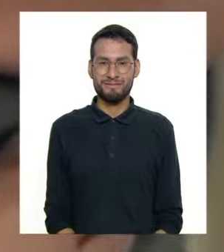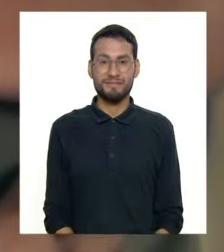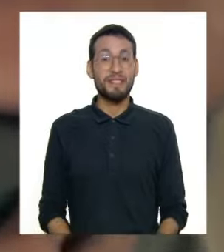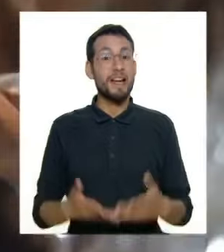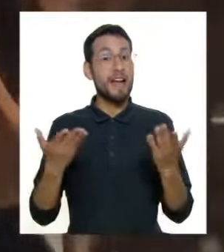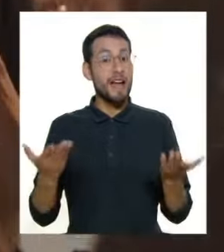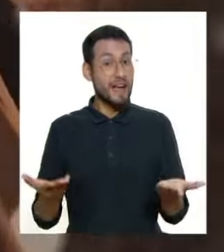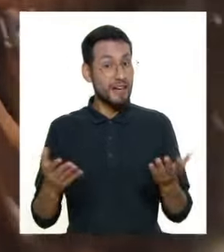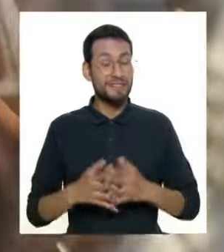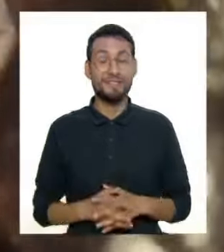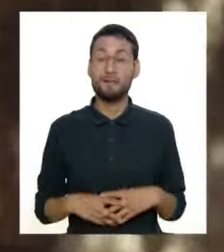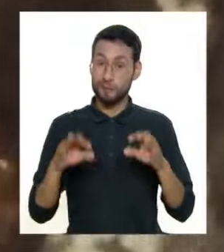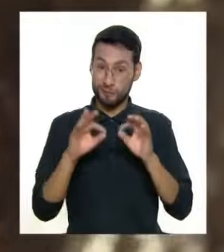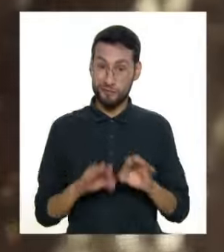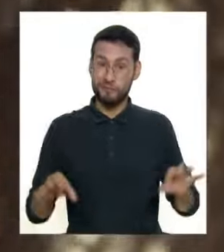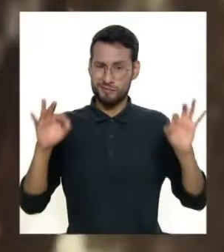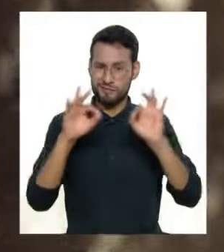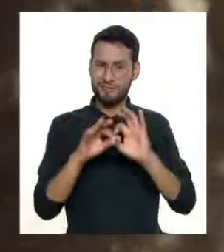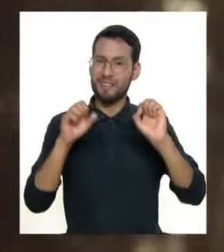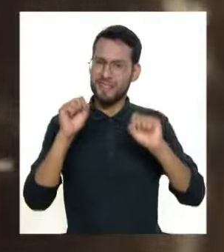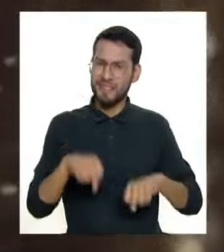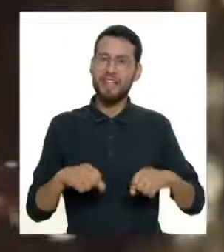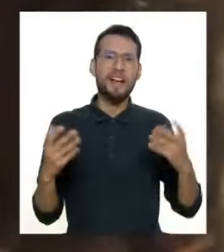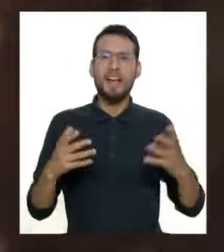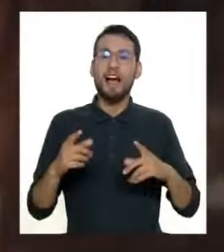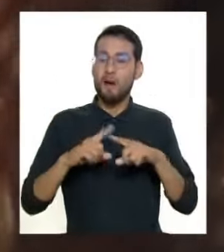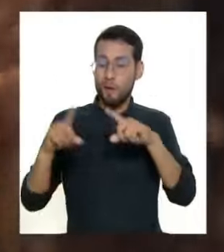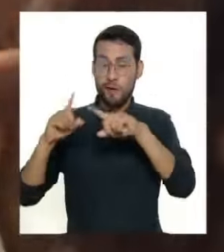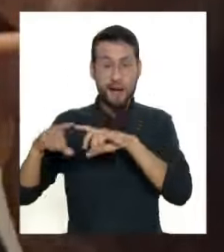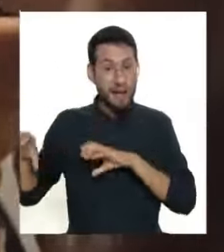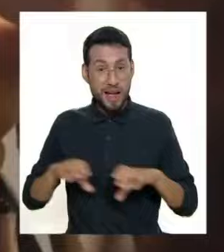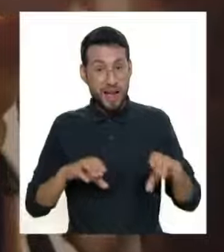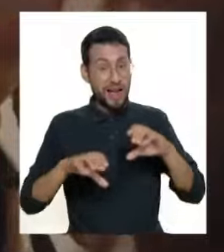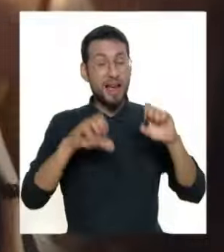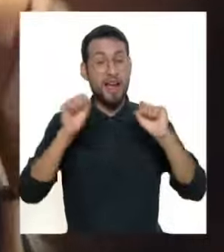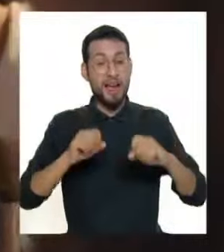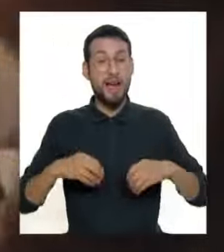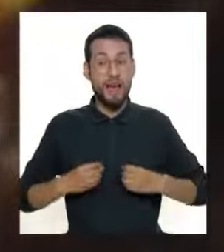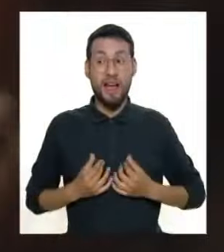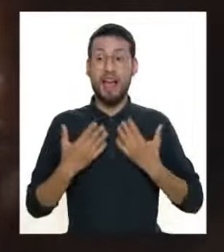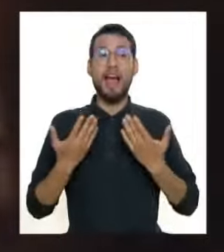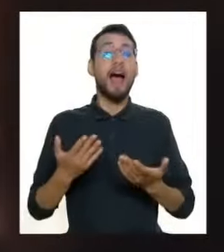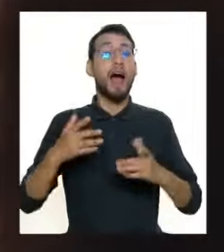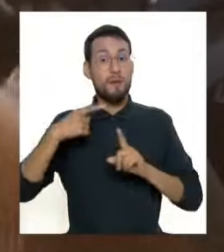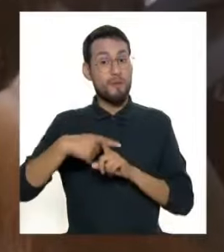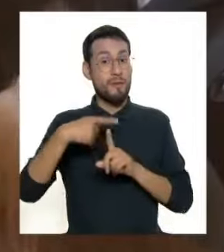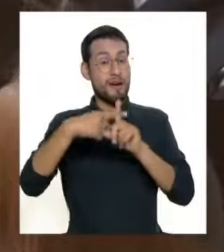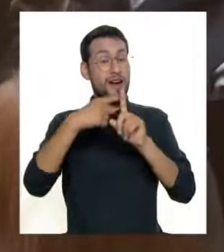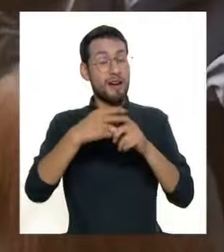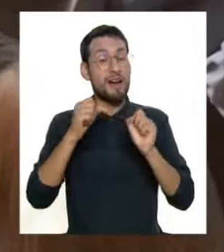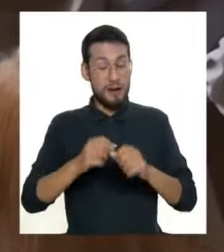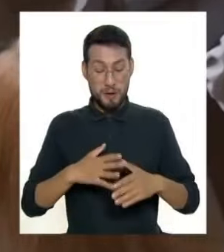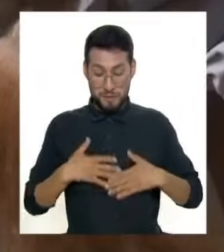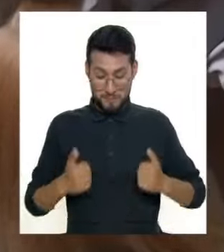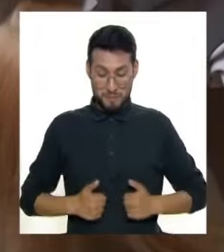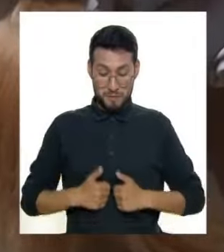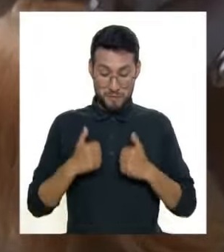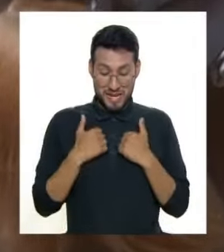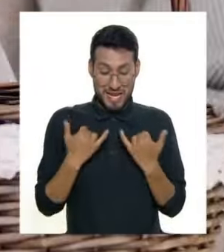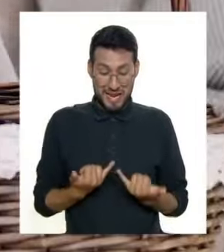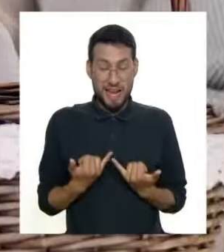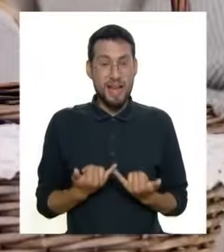Para ello, es importante realizar actividades que nos transmitan emociones positivas, vivir el presente